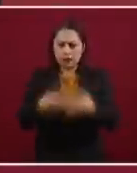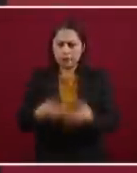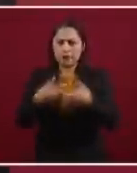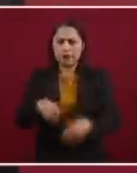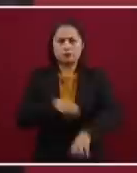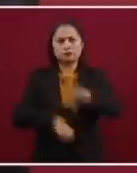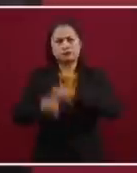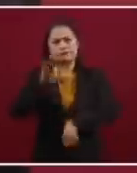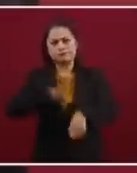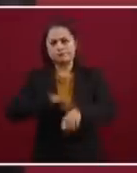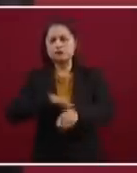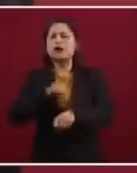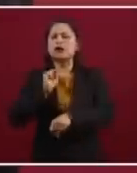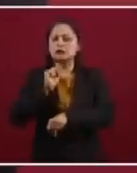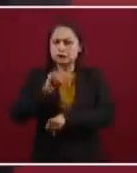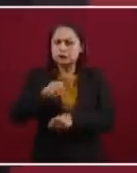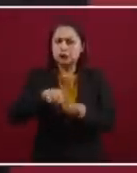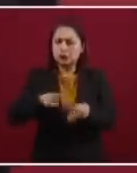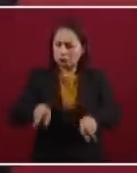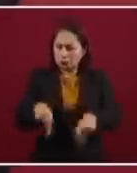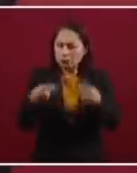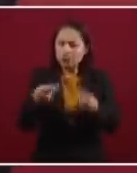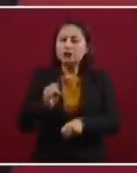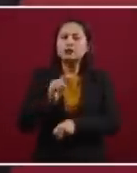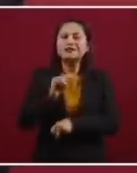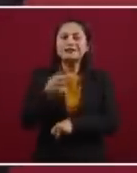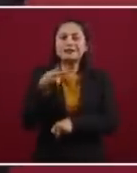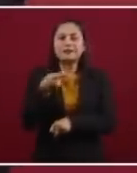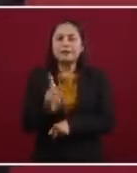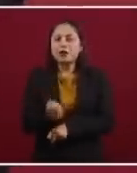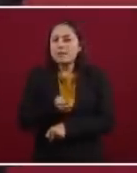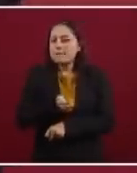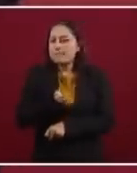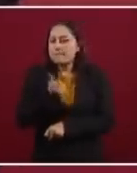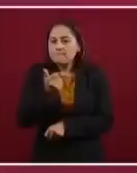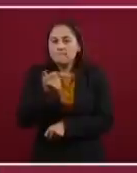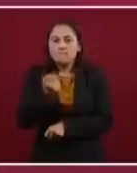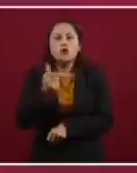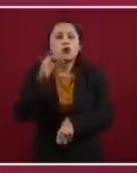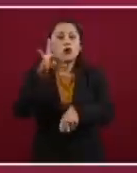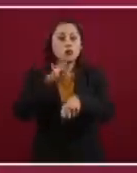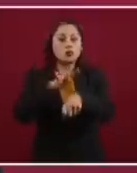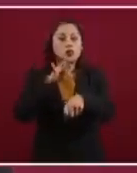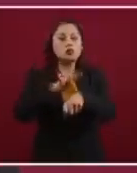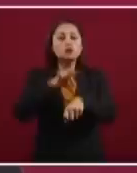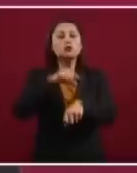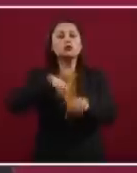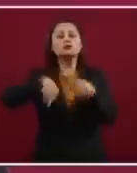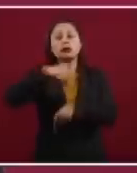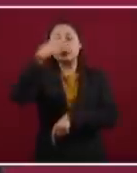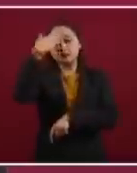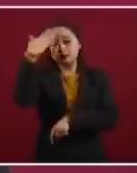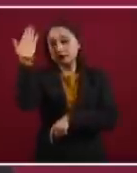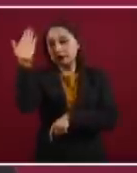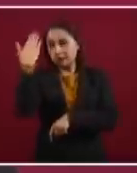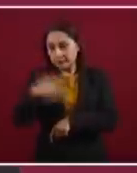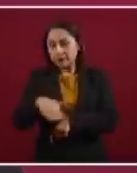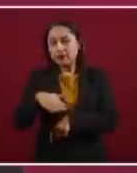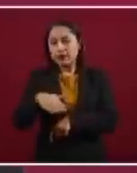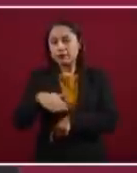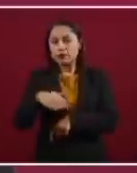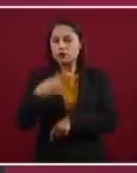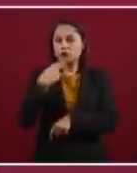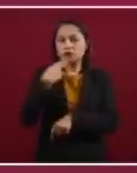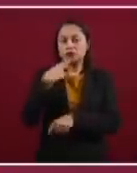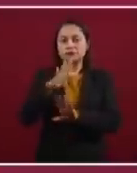o se importaban pero para un uso muy restringido la cultura médica técnica desde punto de vista técnico en méxico no